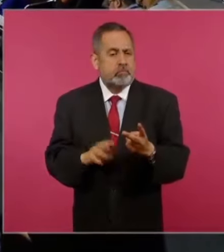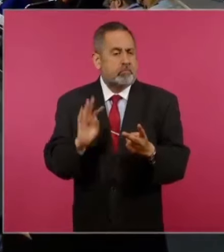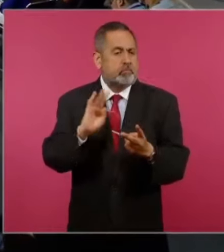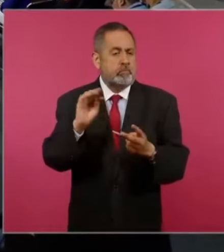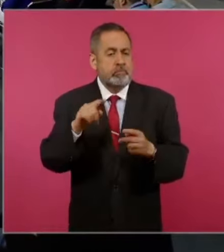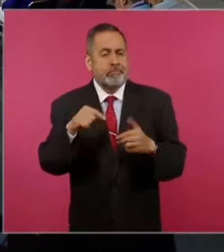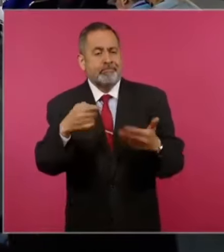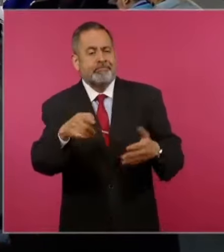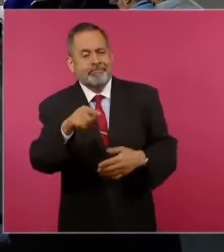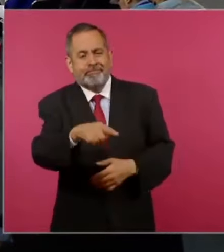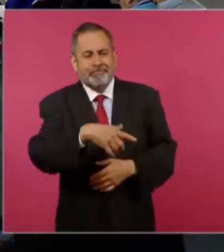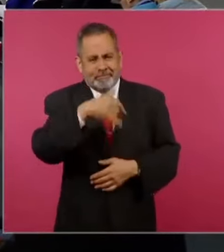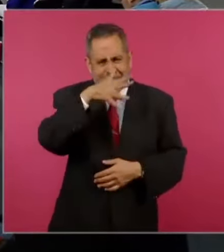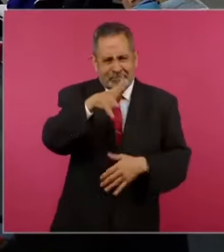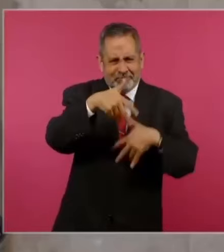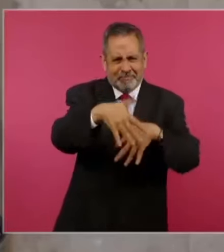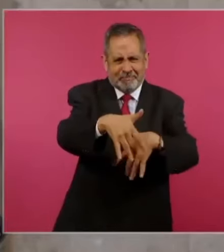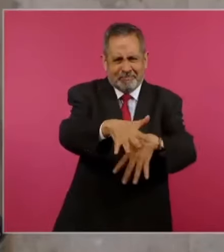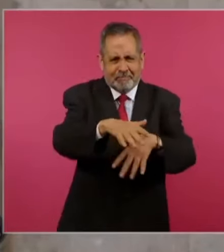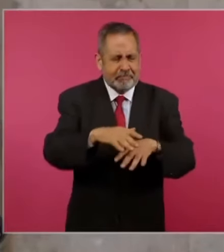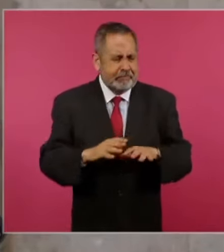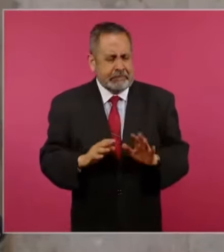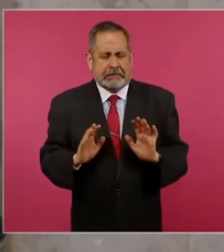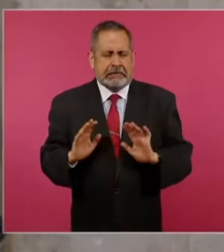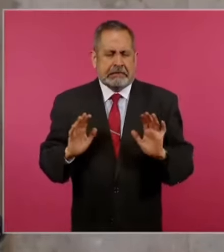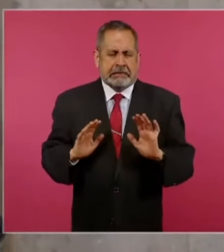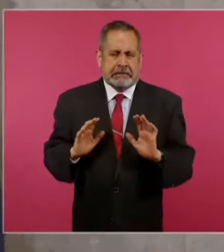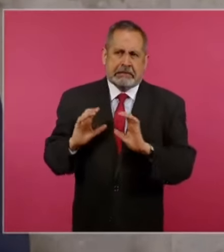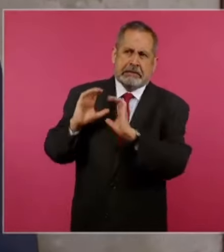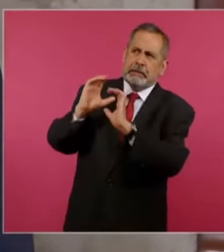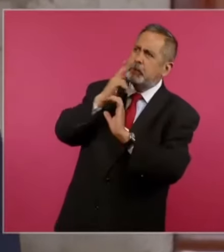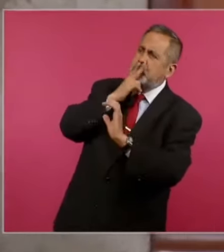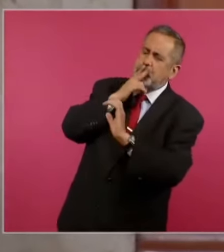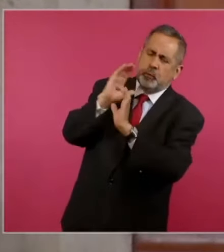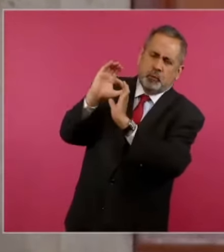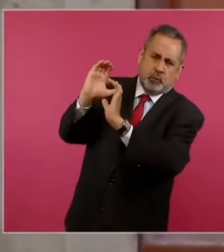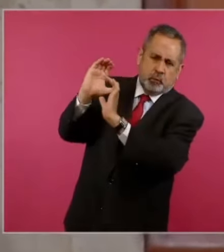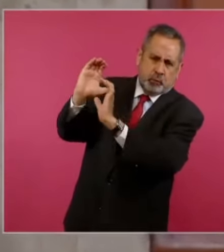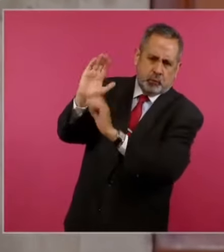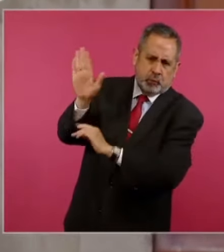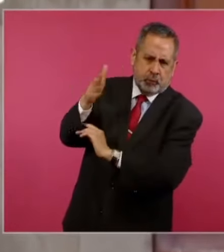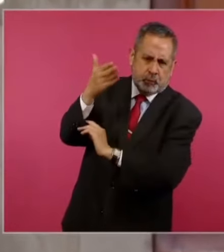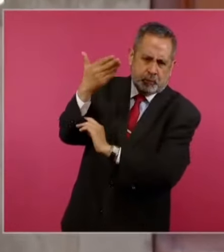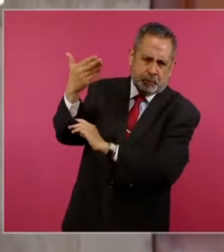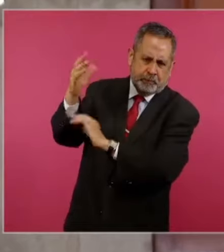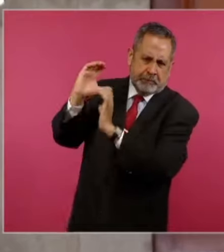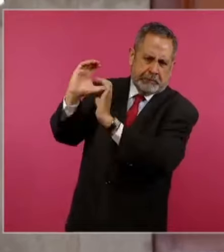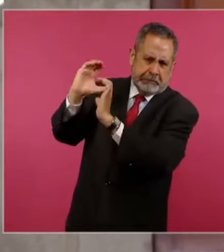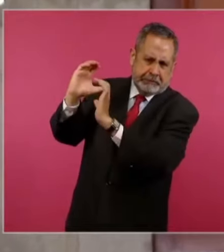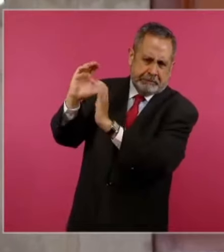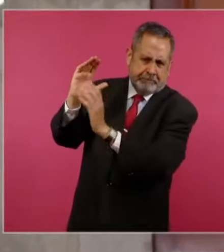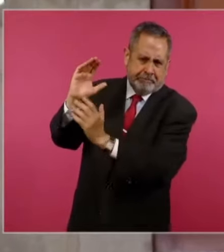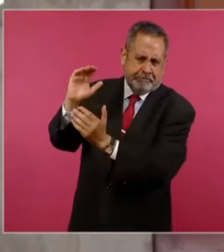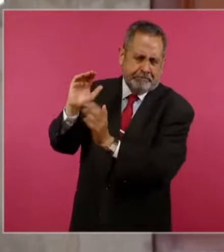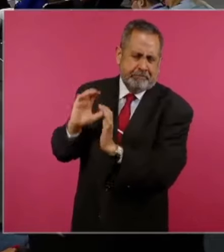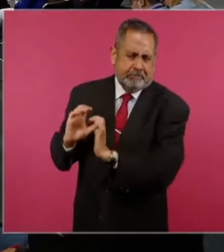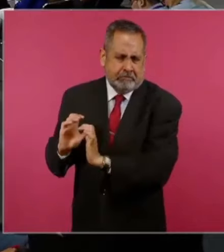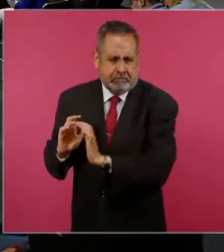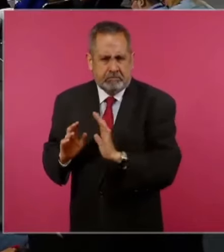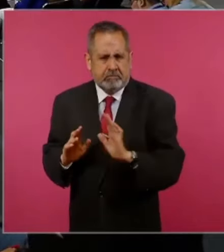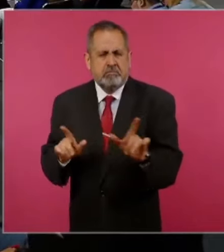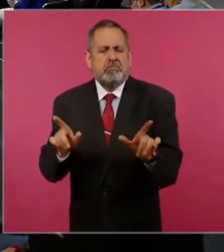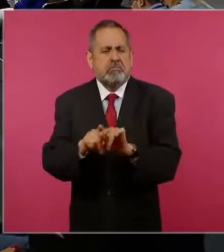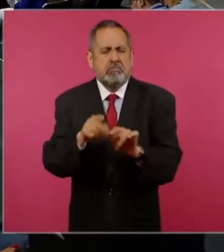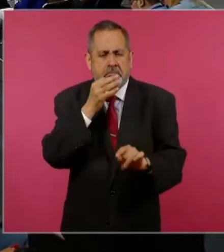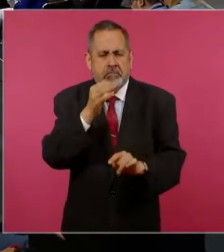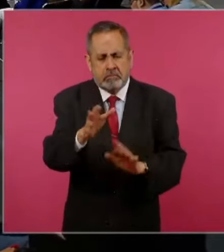protestas, pues no se quiere caer en ninguna provocación. Sí, nada más es